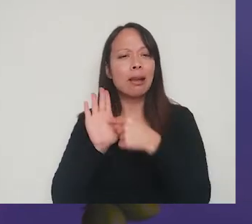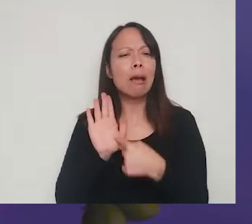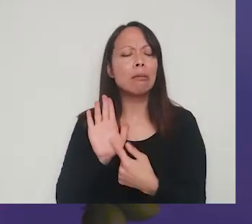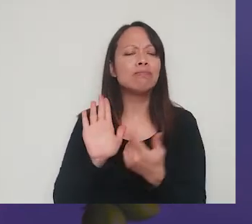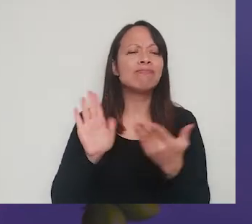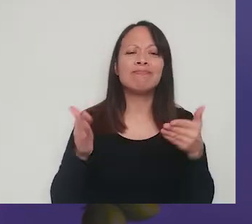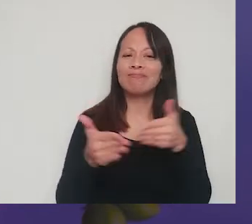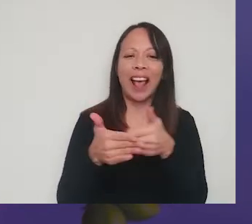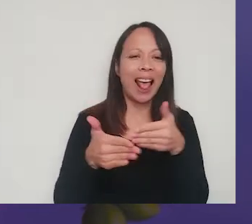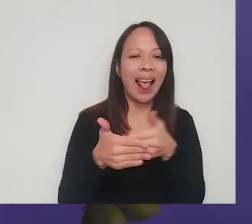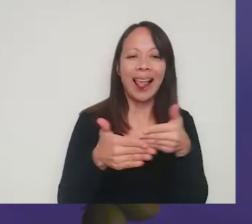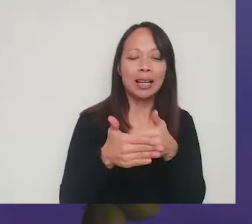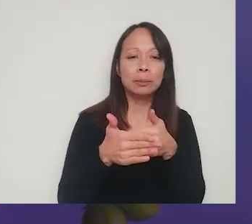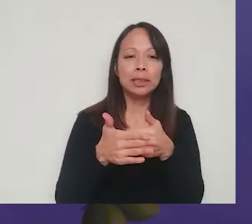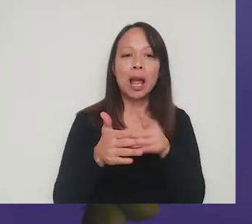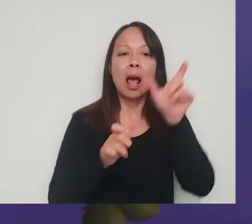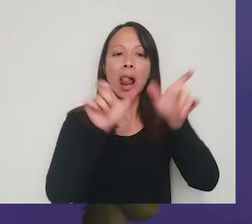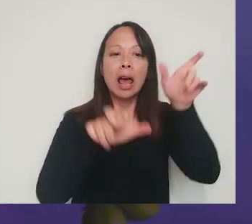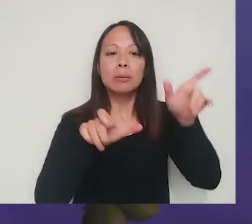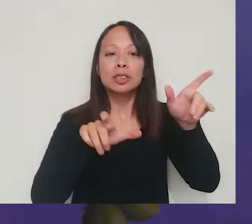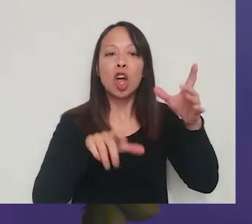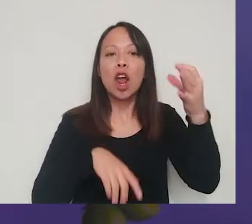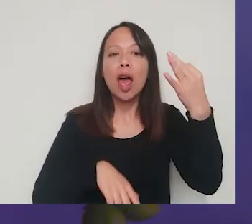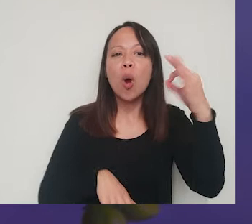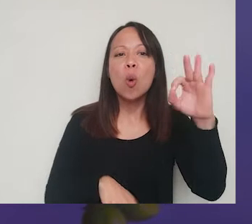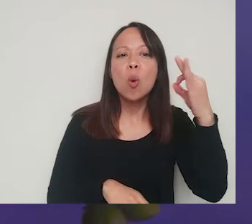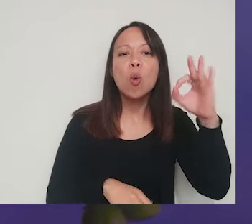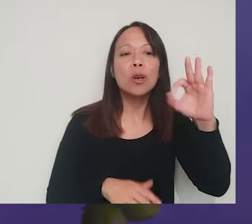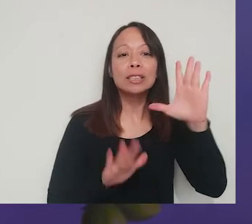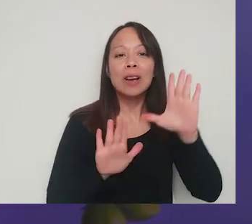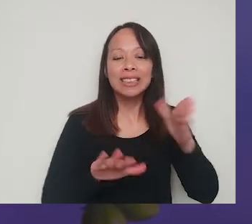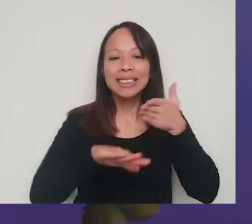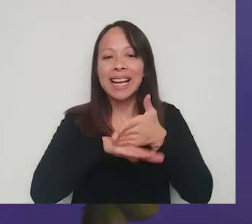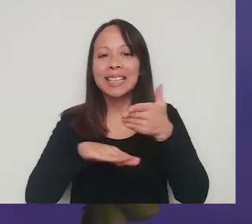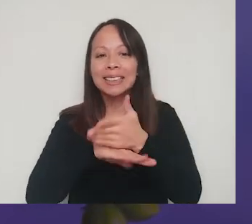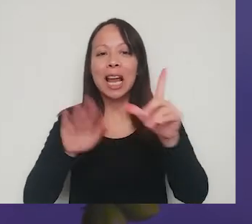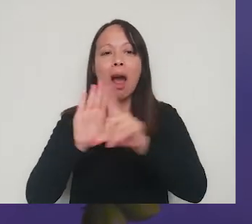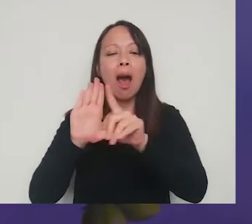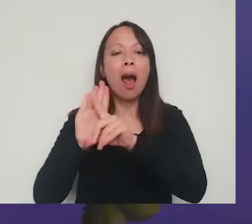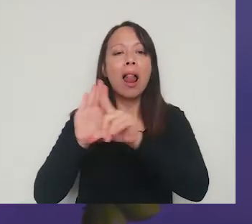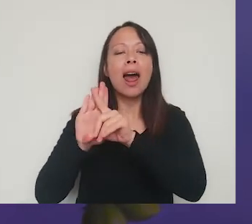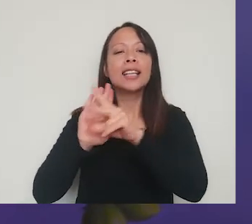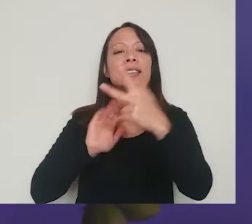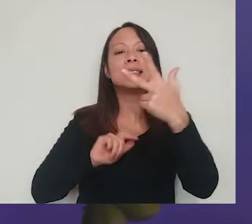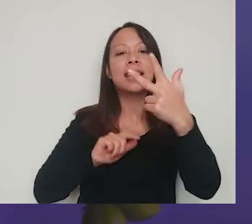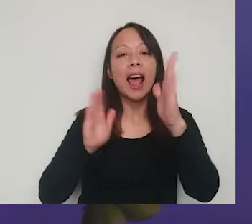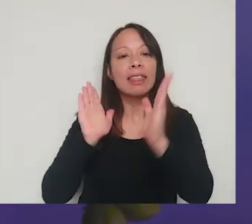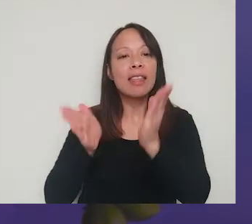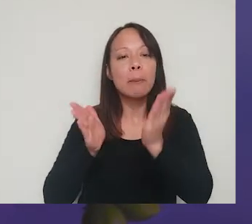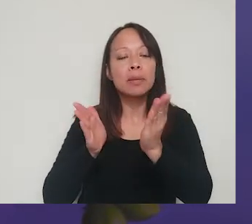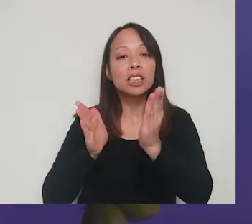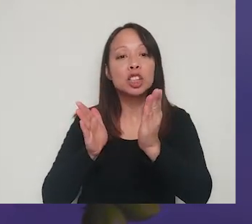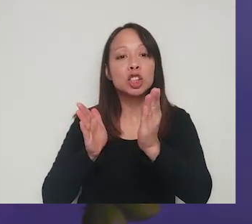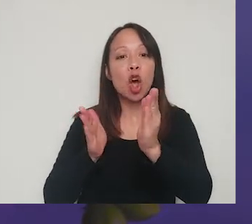una interpretación restrictiva, diciendo que las personas únicamente tenían acceso y la ley únicamente permitía el acceso a